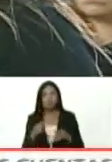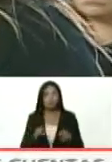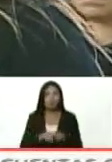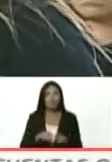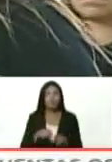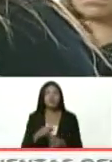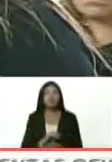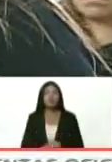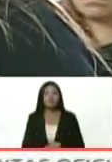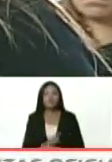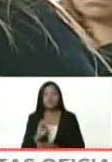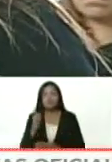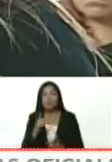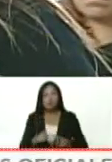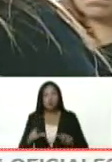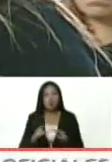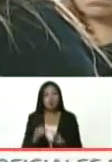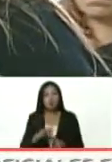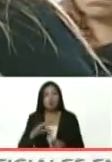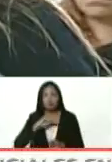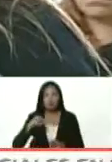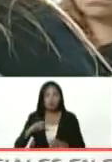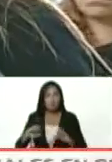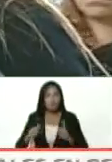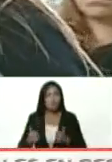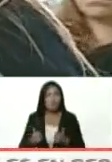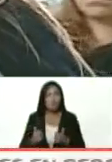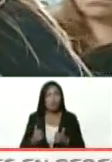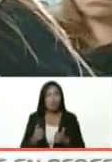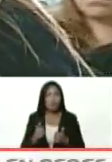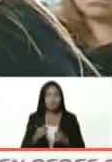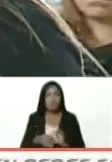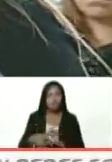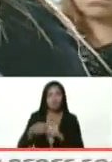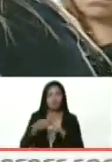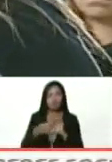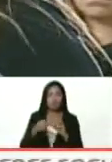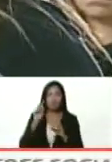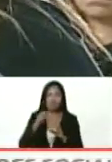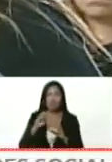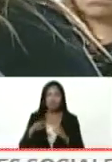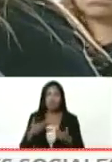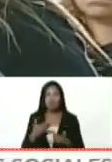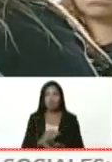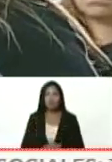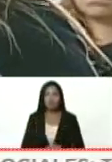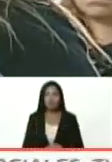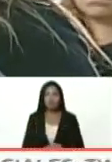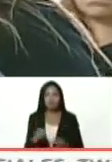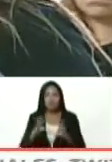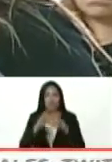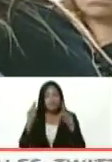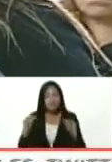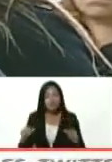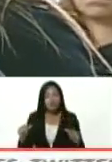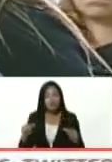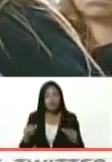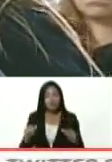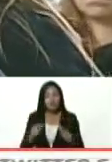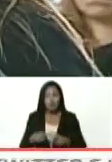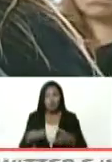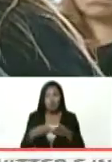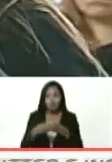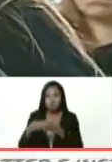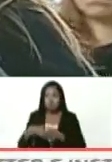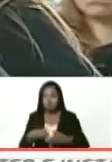comunas es el primer espacio donde nosotros debemos iniciar las brigadas agrourbanas. Ya existen en el territorio nacional brigadas